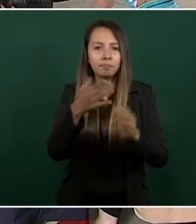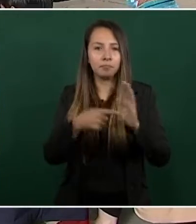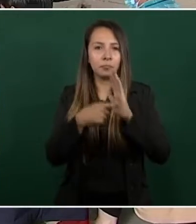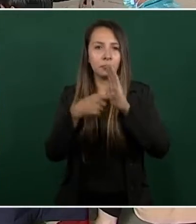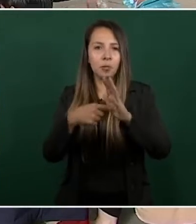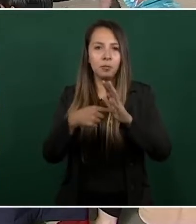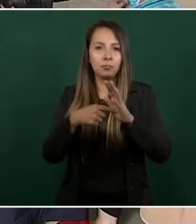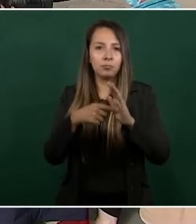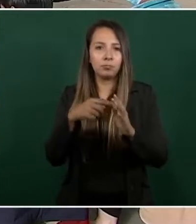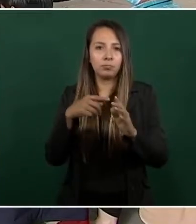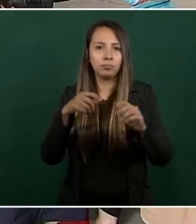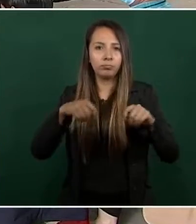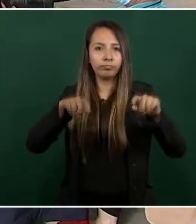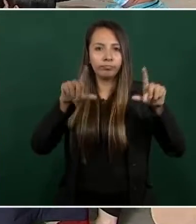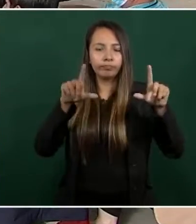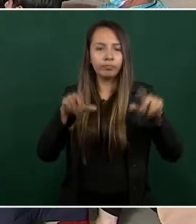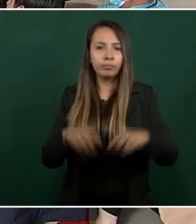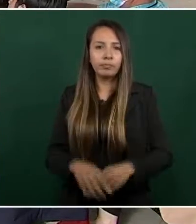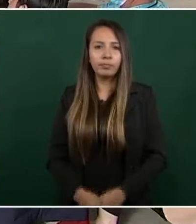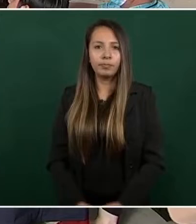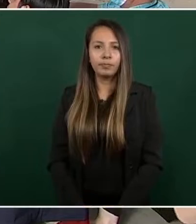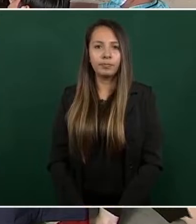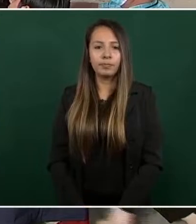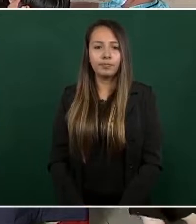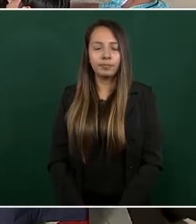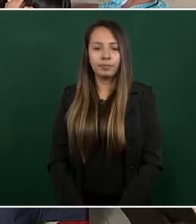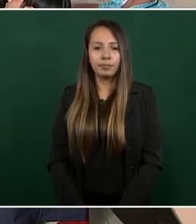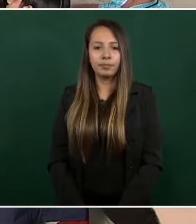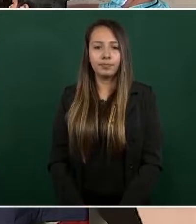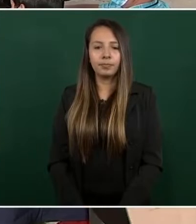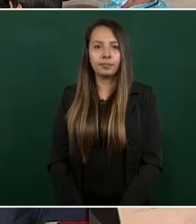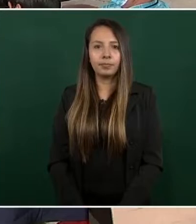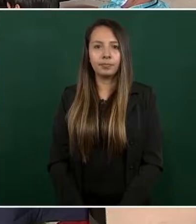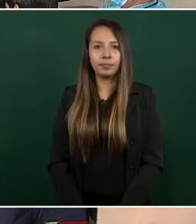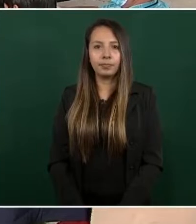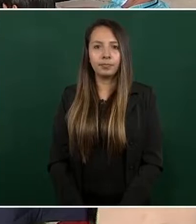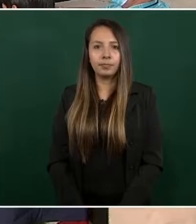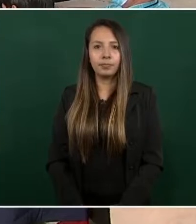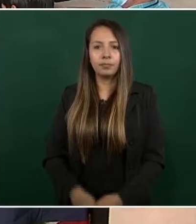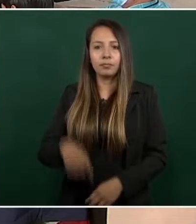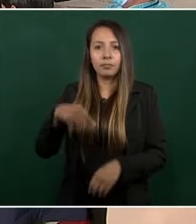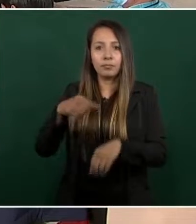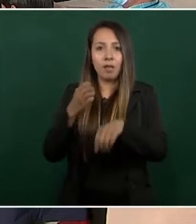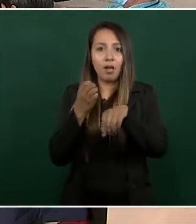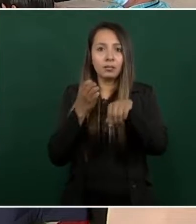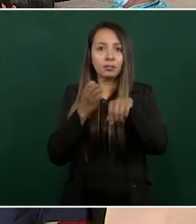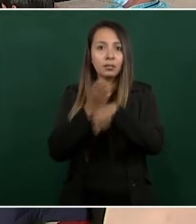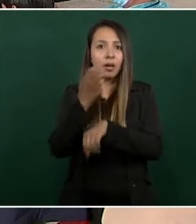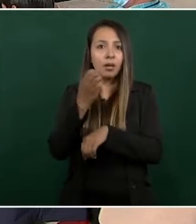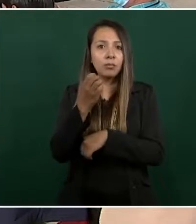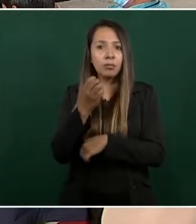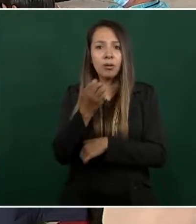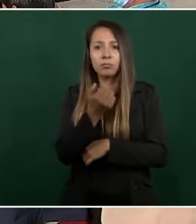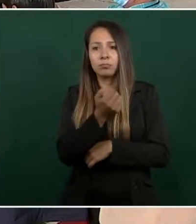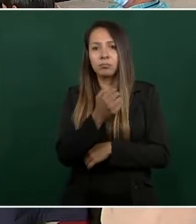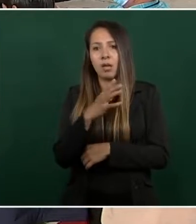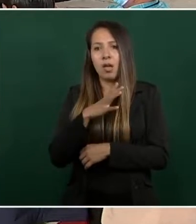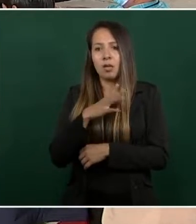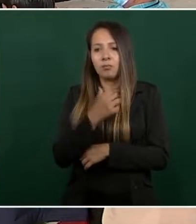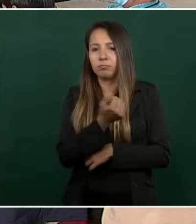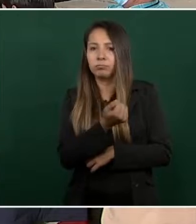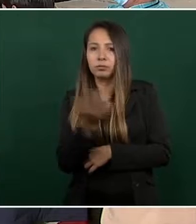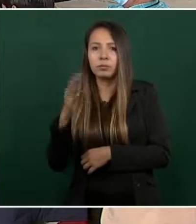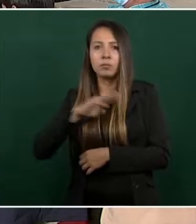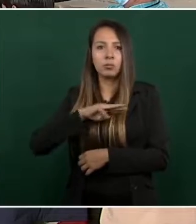permiso, señor presidente. Bien, un Estado con siete municipios